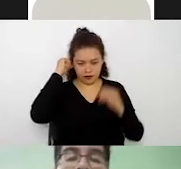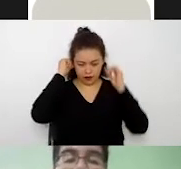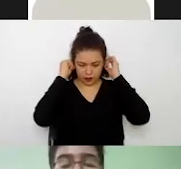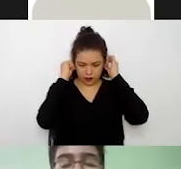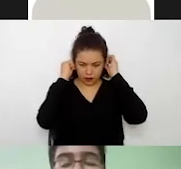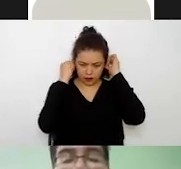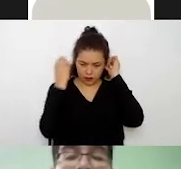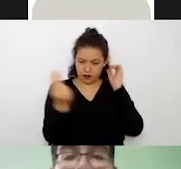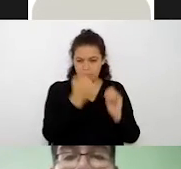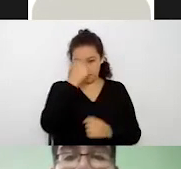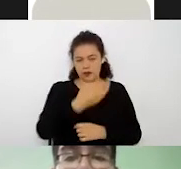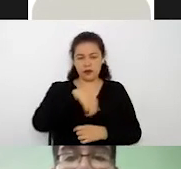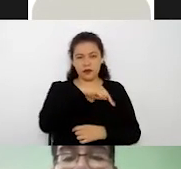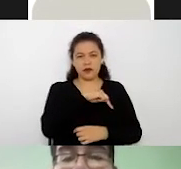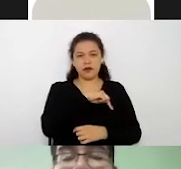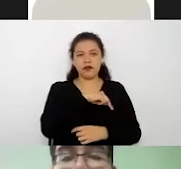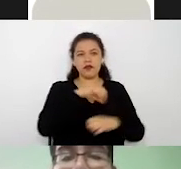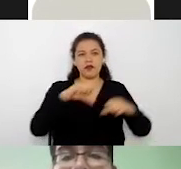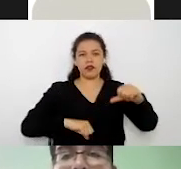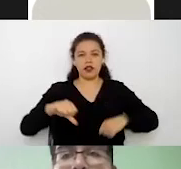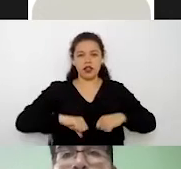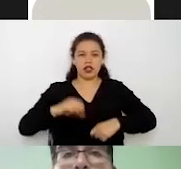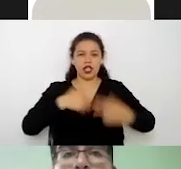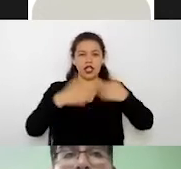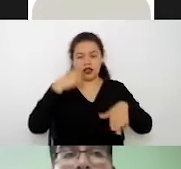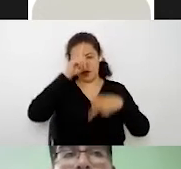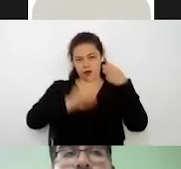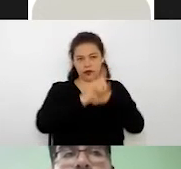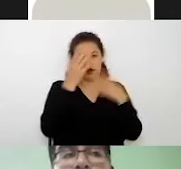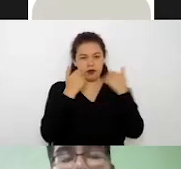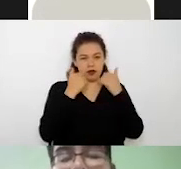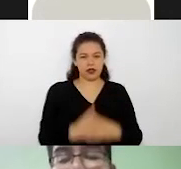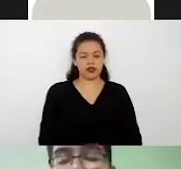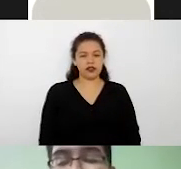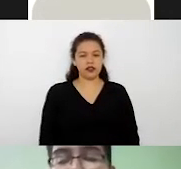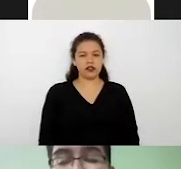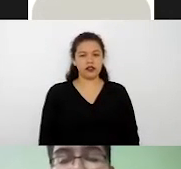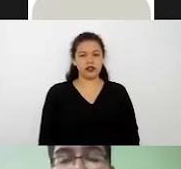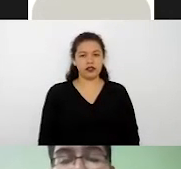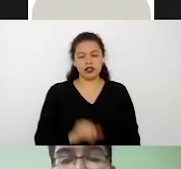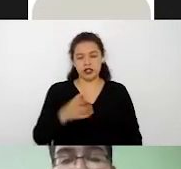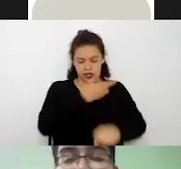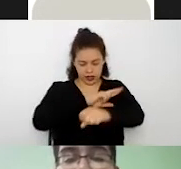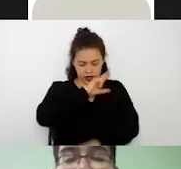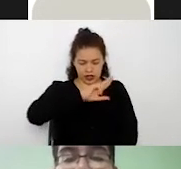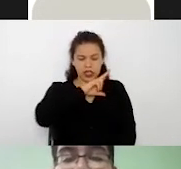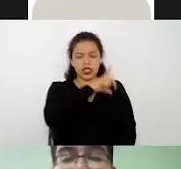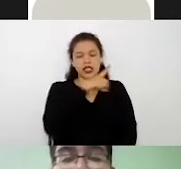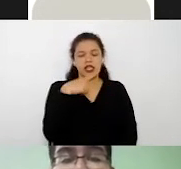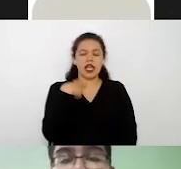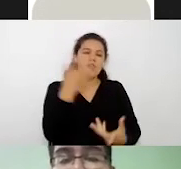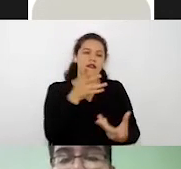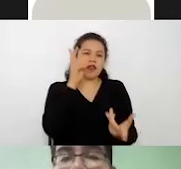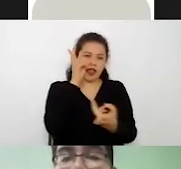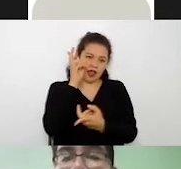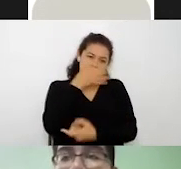para que nosotros podamos retomar nuestras actividades sin ningún problema. Entonces, sí, si es arrendado, se tendrían que hacer todo ese tipo de